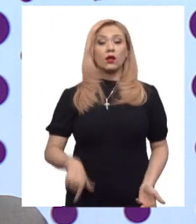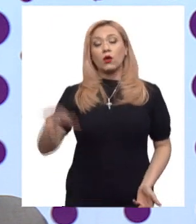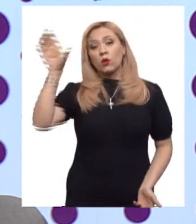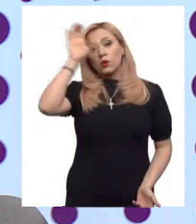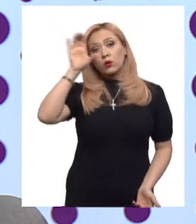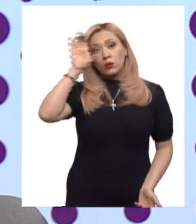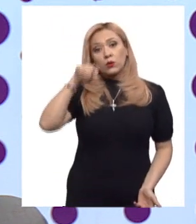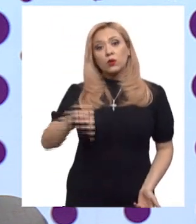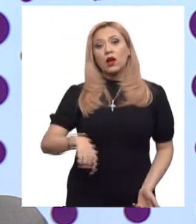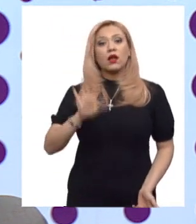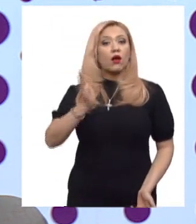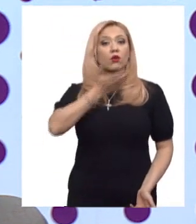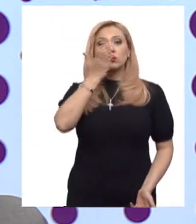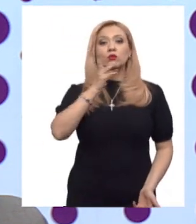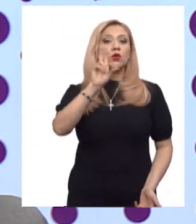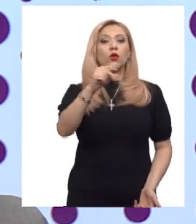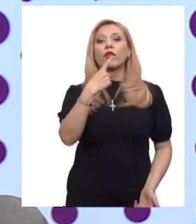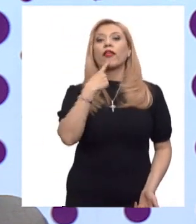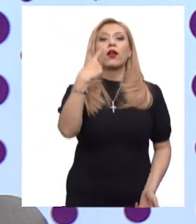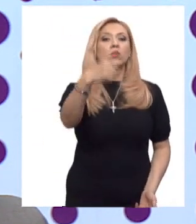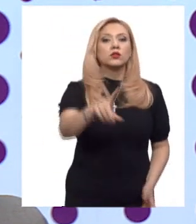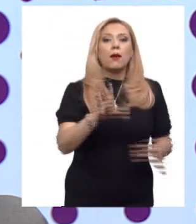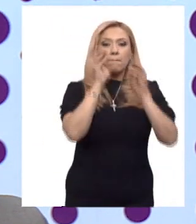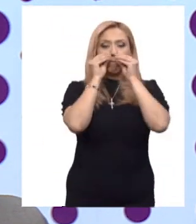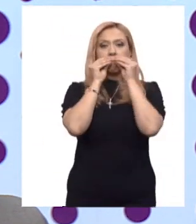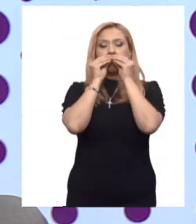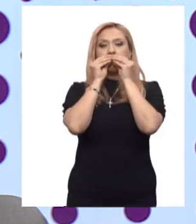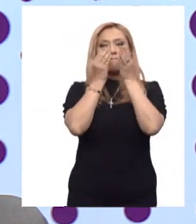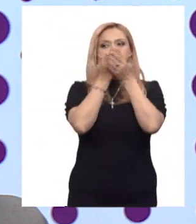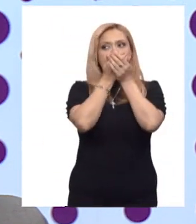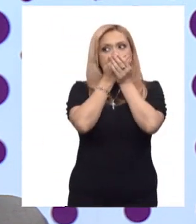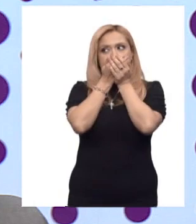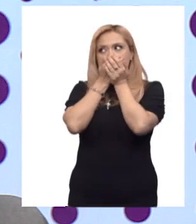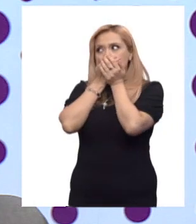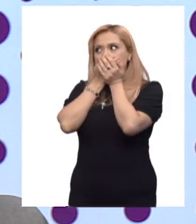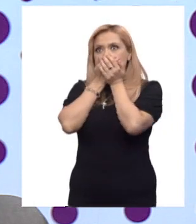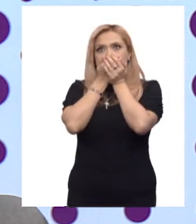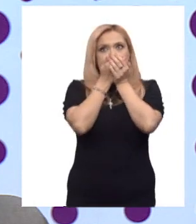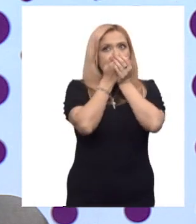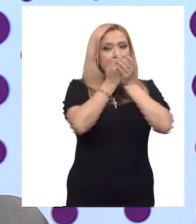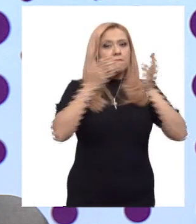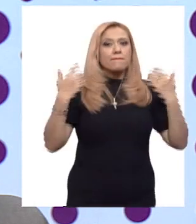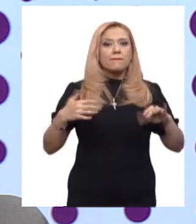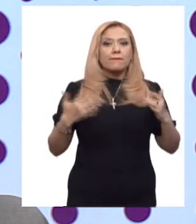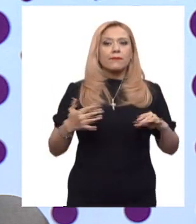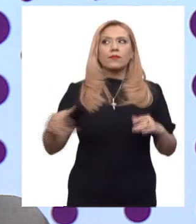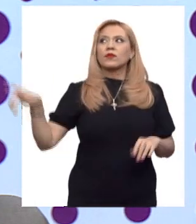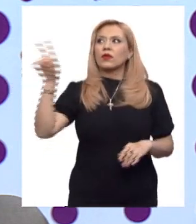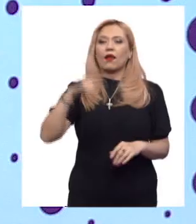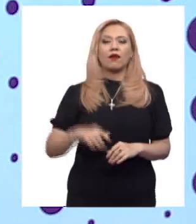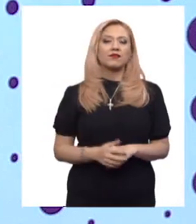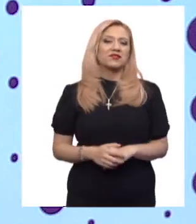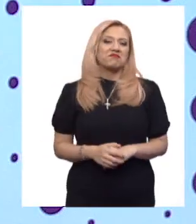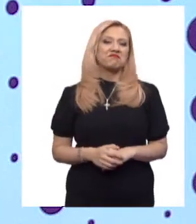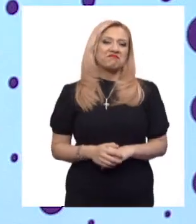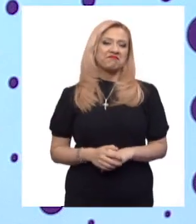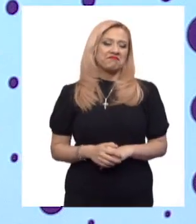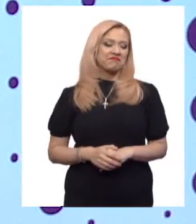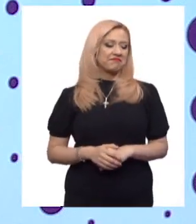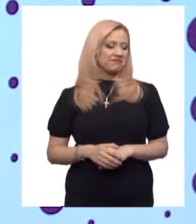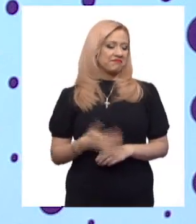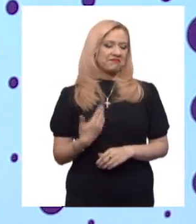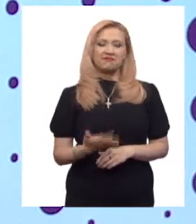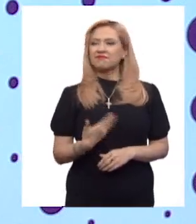no denunciar. Edu decía, pues hay una pequeña élite que se beneficia de todas